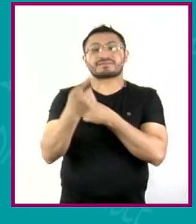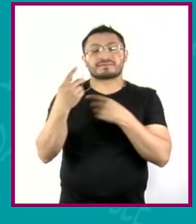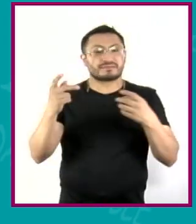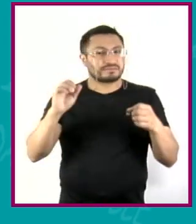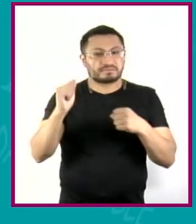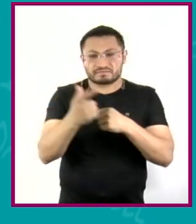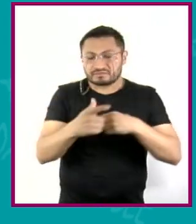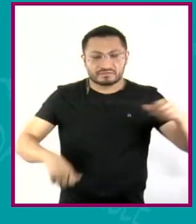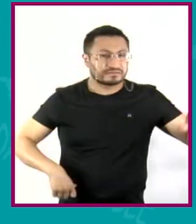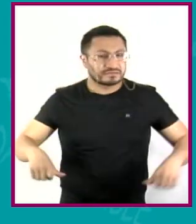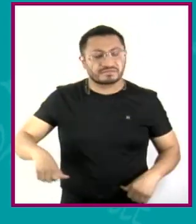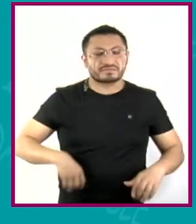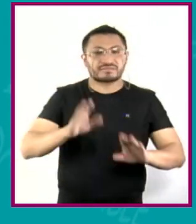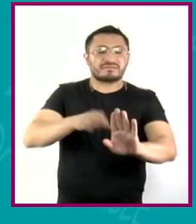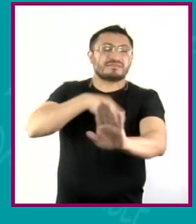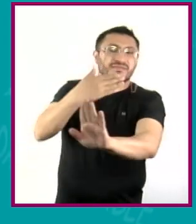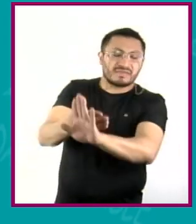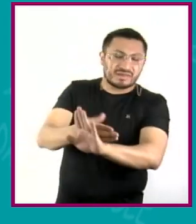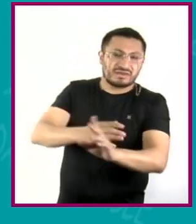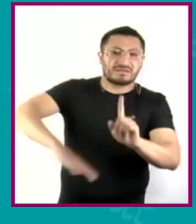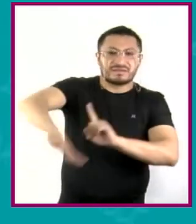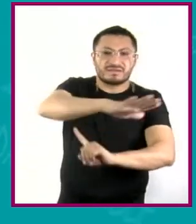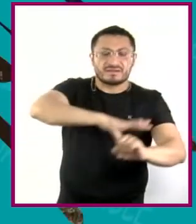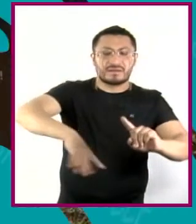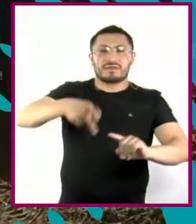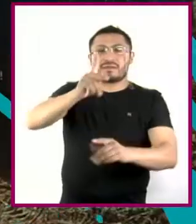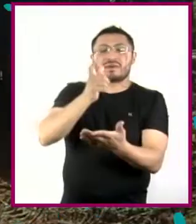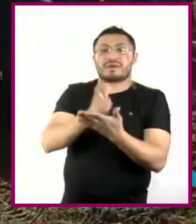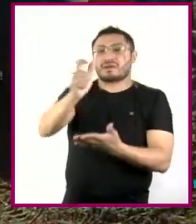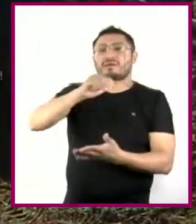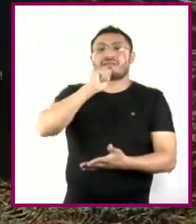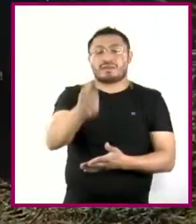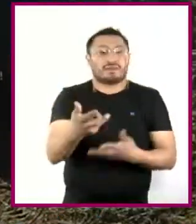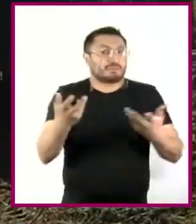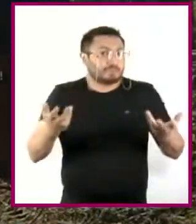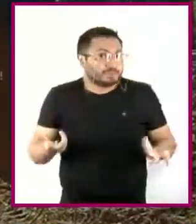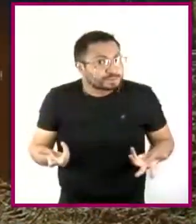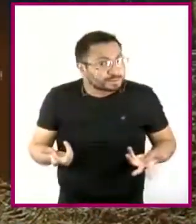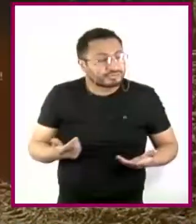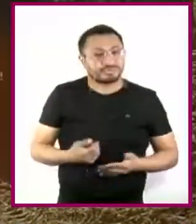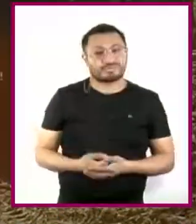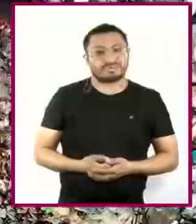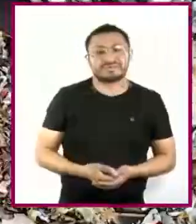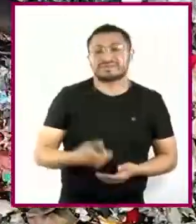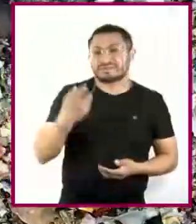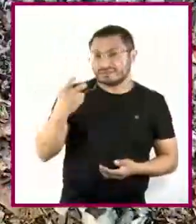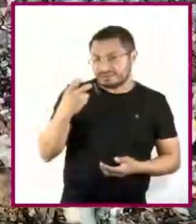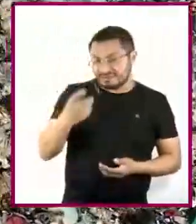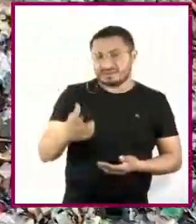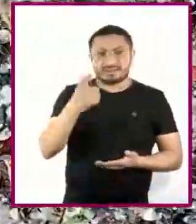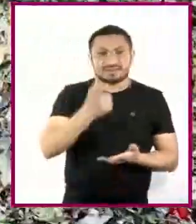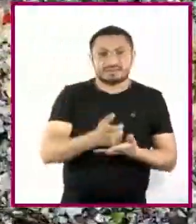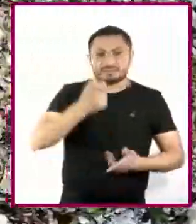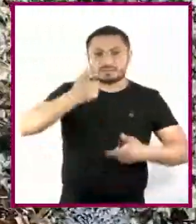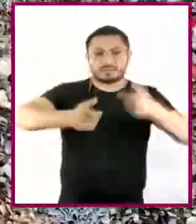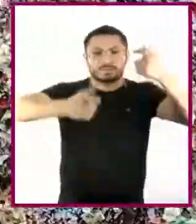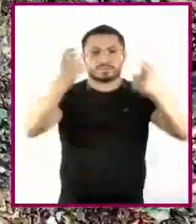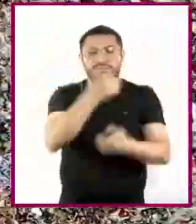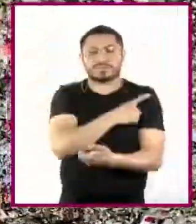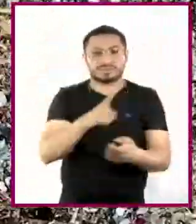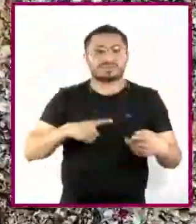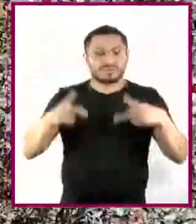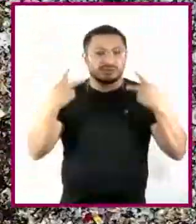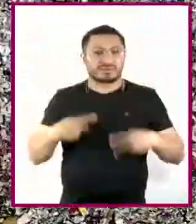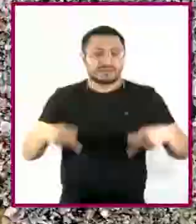humano afecta al medio ambiente sin dar nada a cambio, ninguna compensación. Esto genera costos externos que deben pagar las